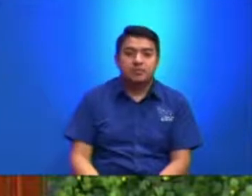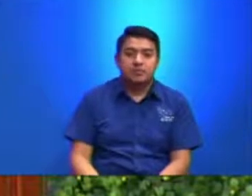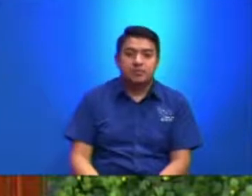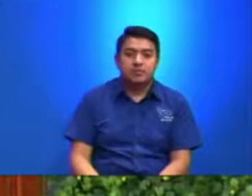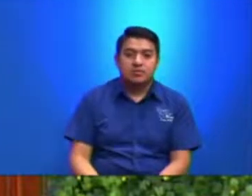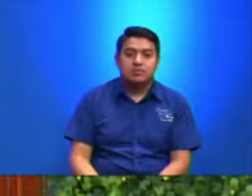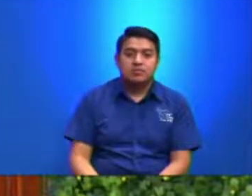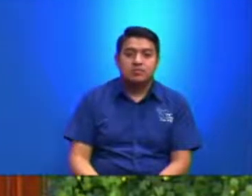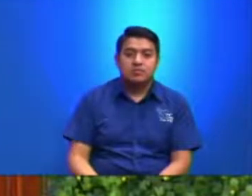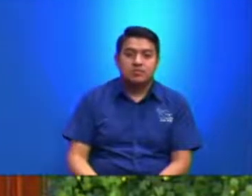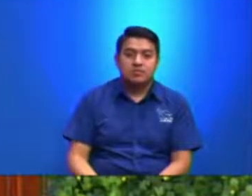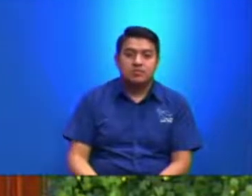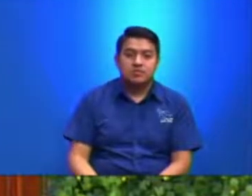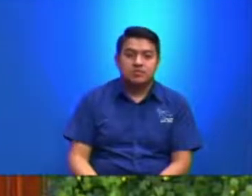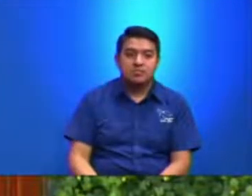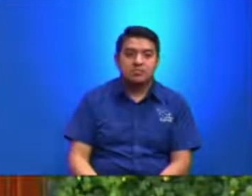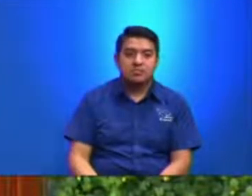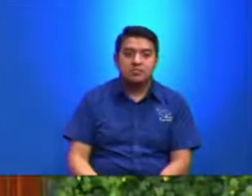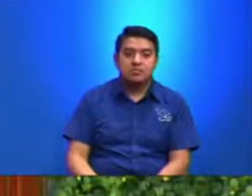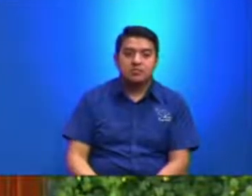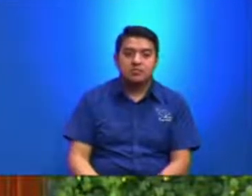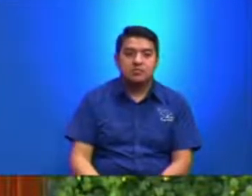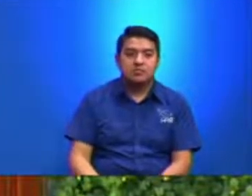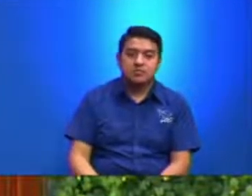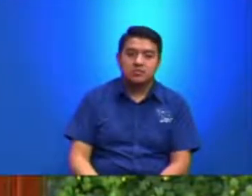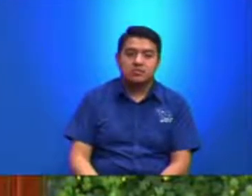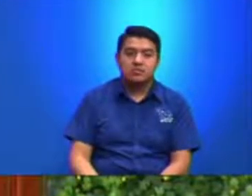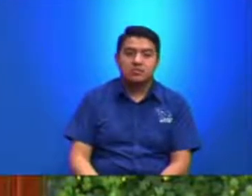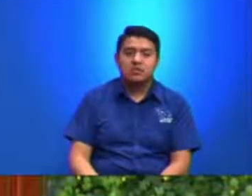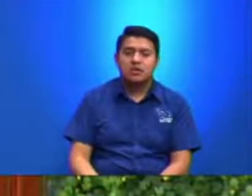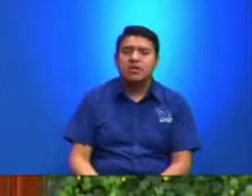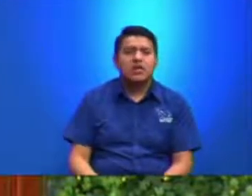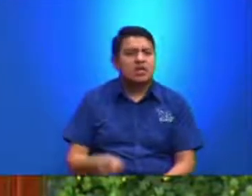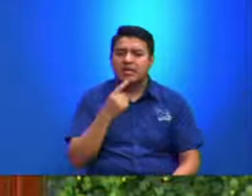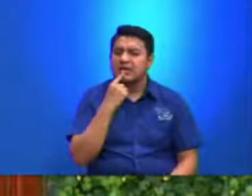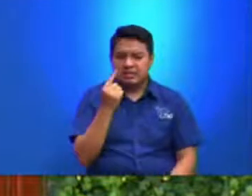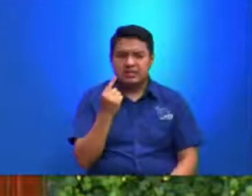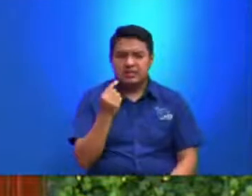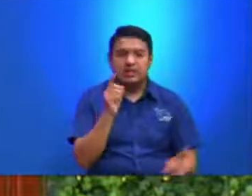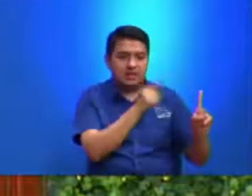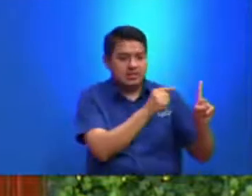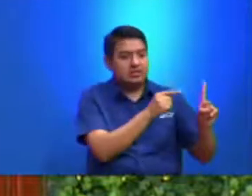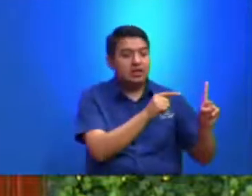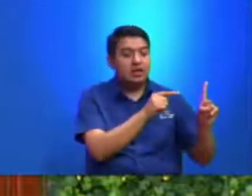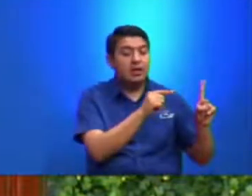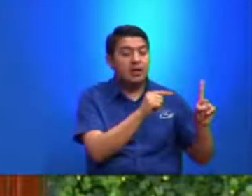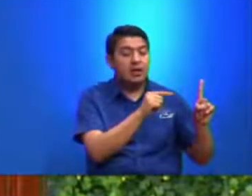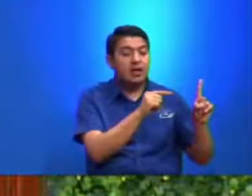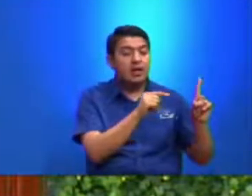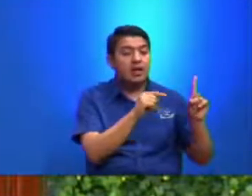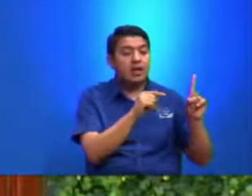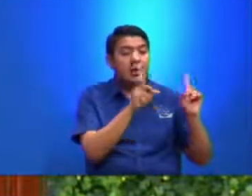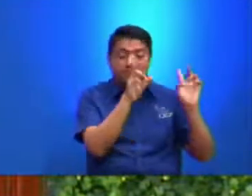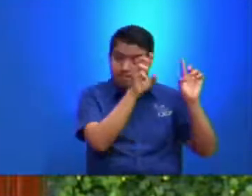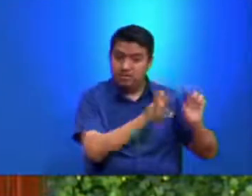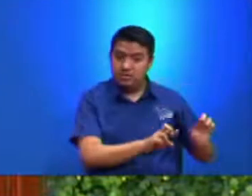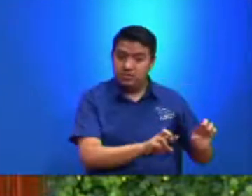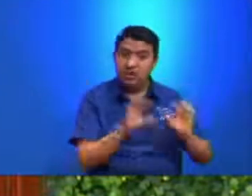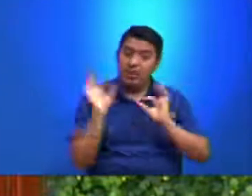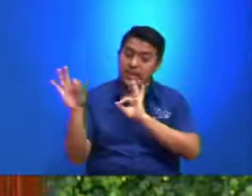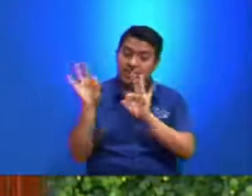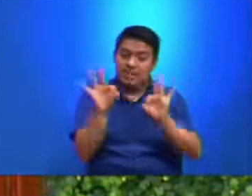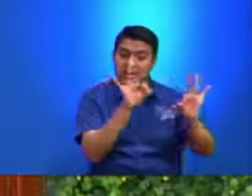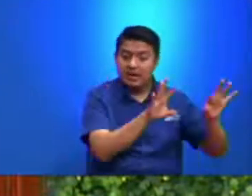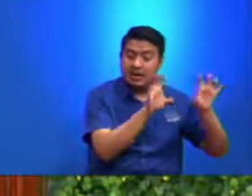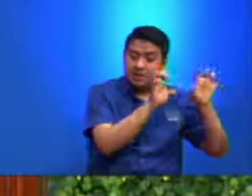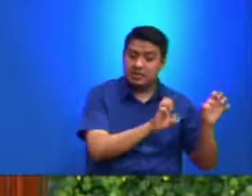quién. Entonces dice que él estaba un día predicando en Boston y tenía que partir